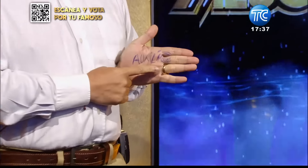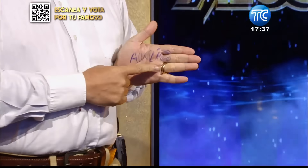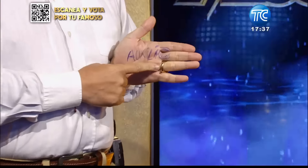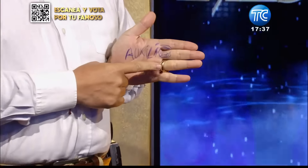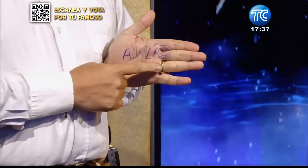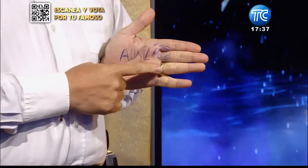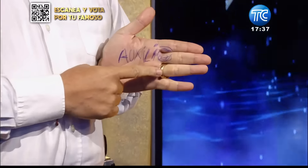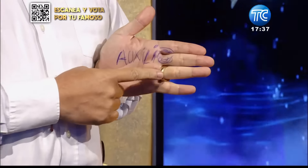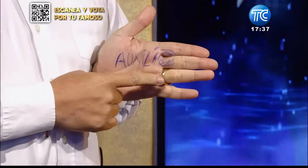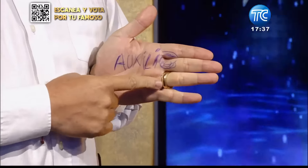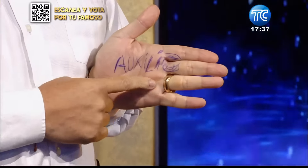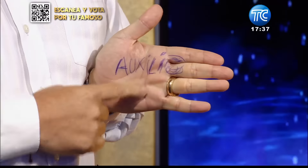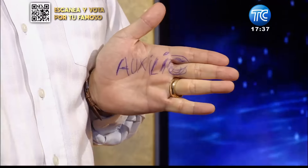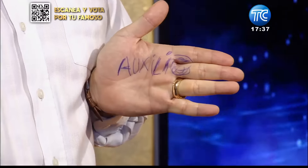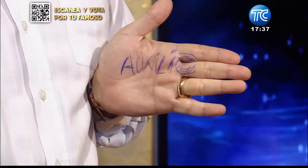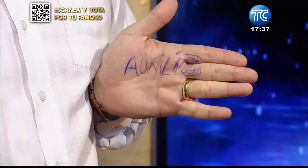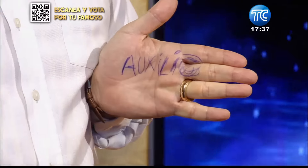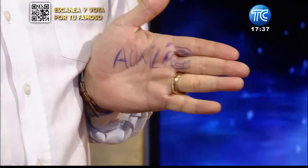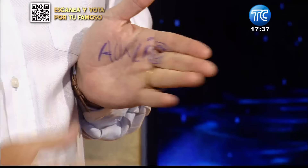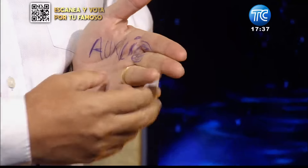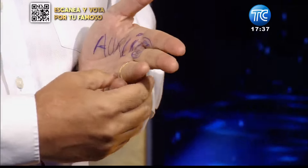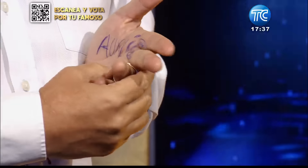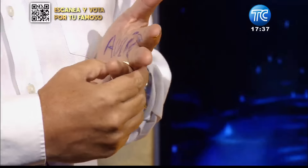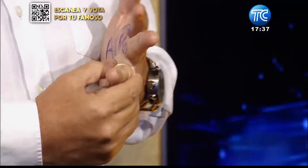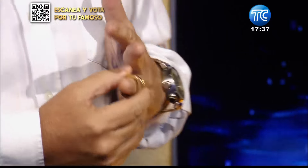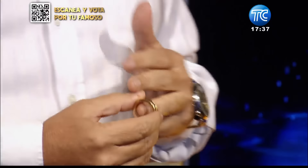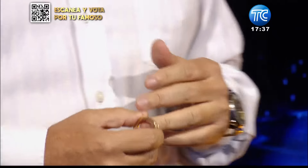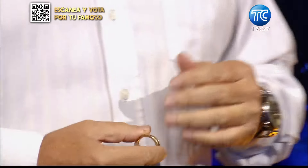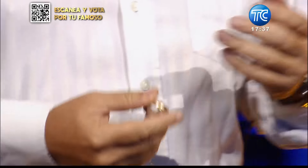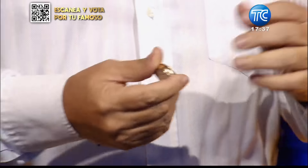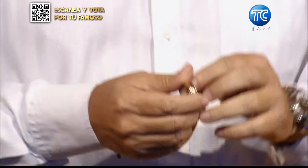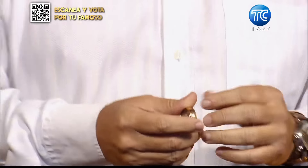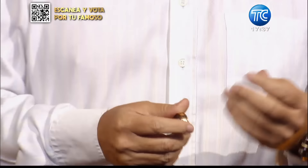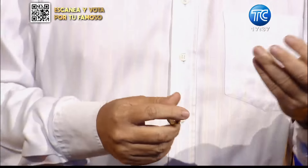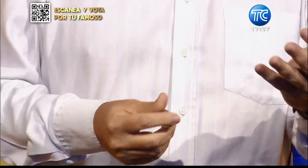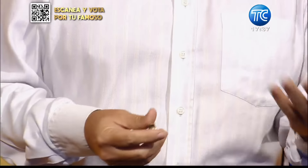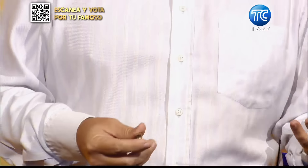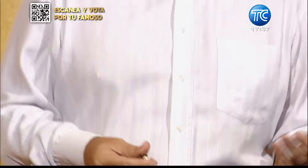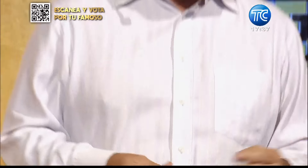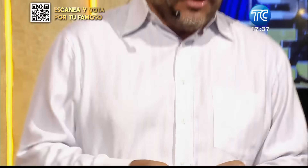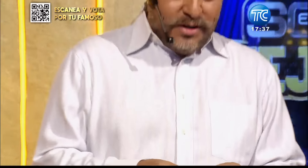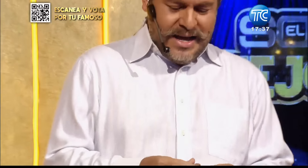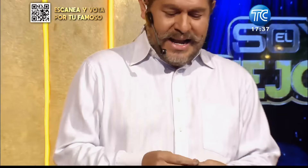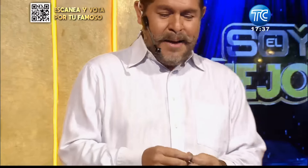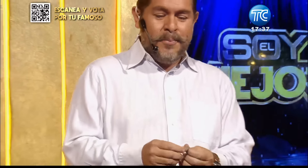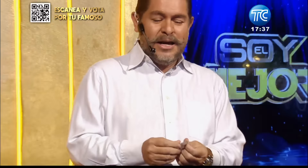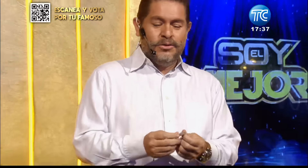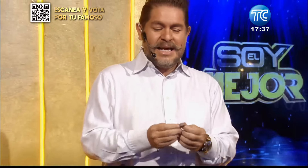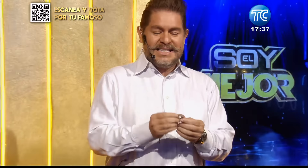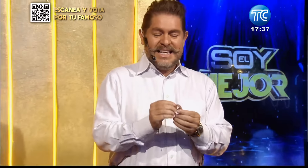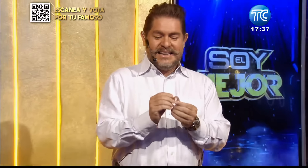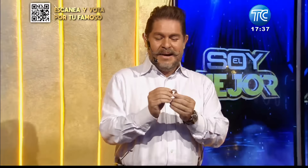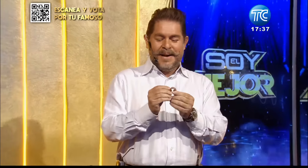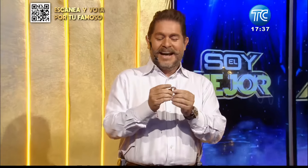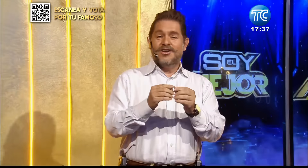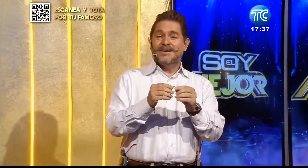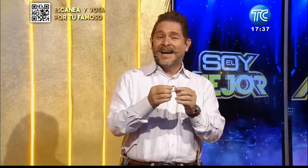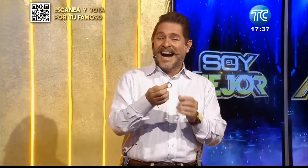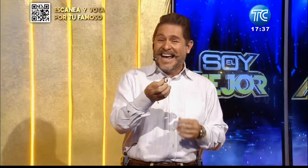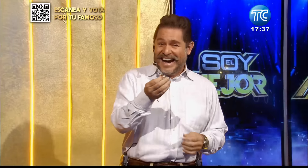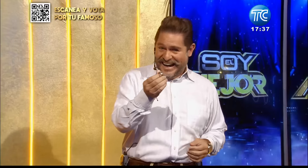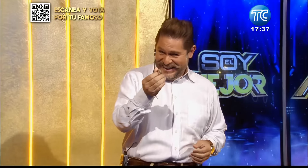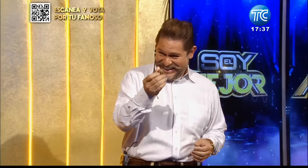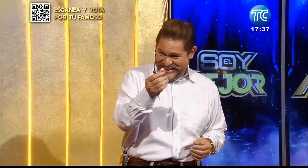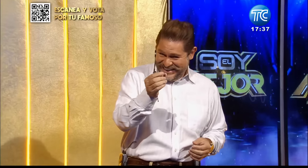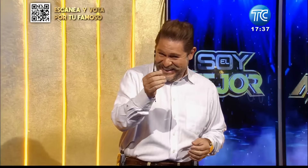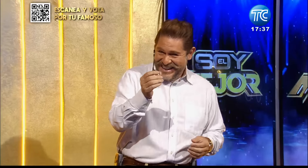pero lo mato. Este pesa. Es más, si sabe, como no me lo pongo, porque como he bajado de peso, le han puesto una cinta para que no se